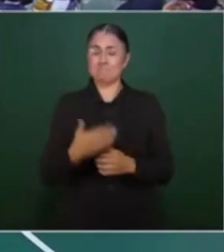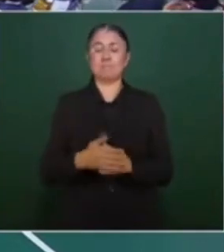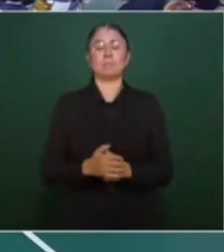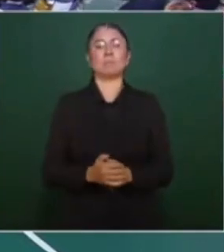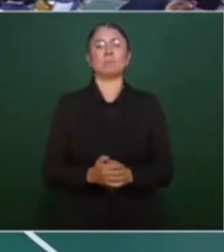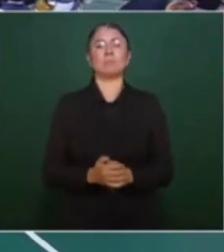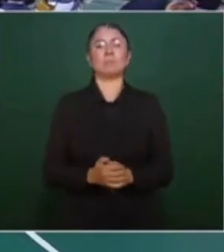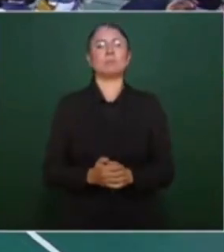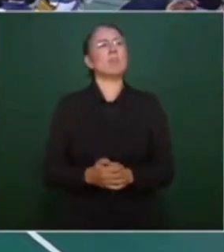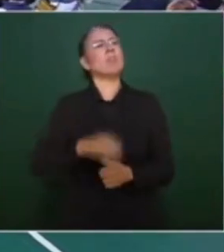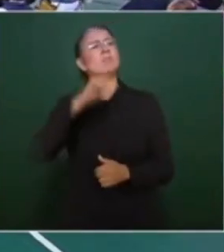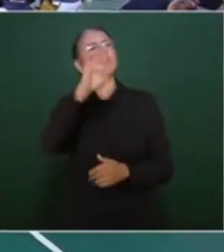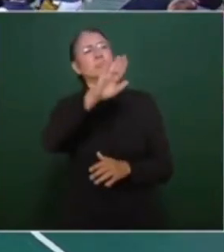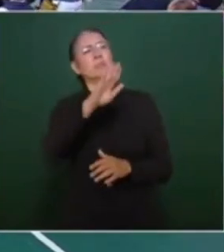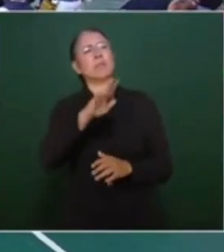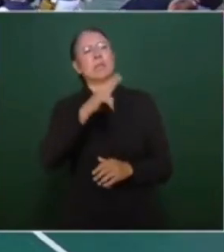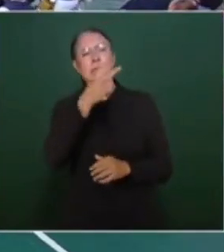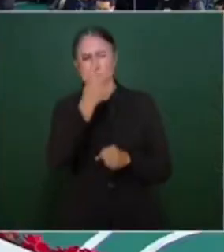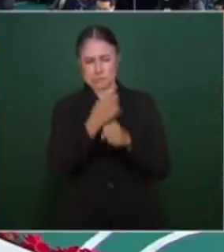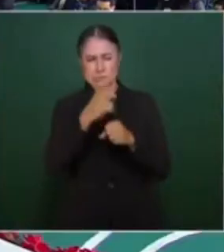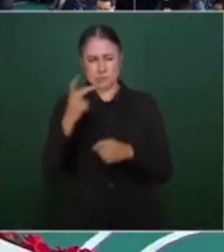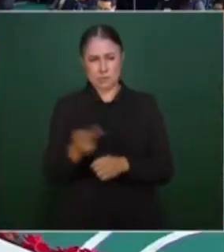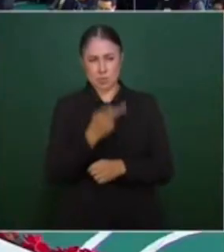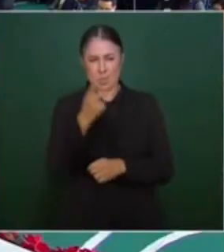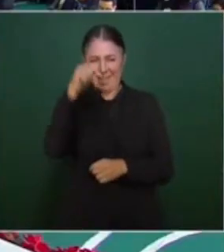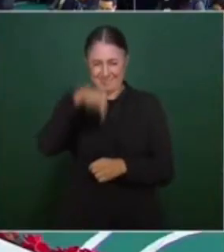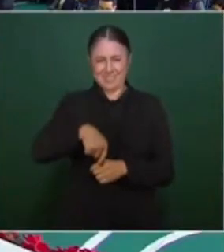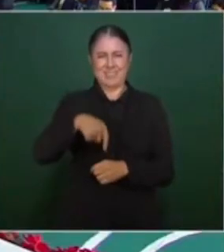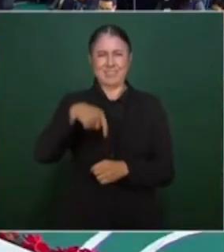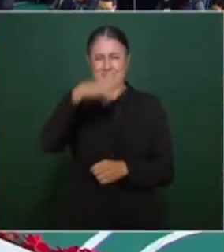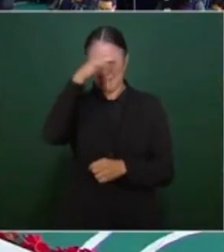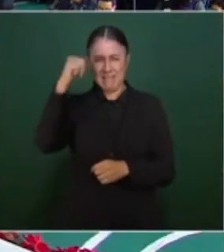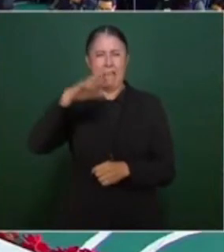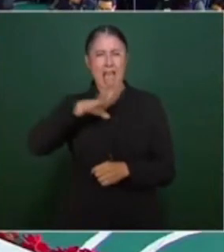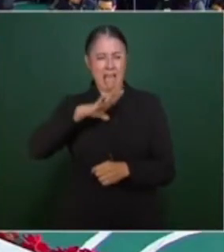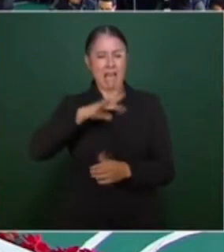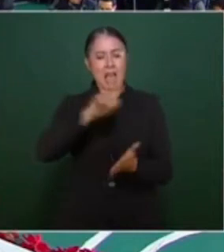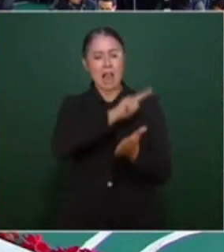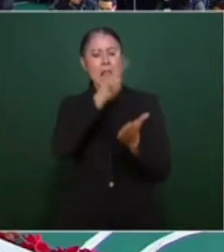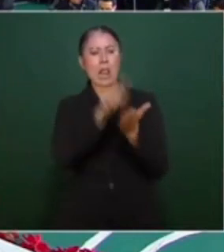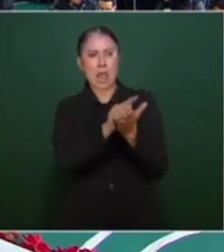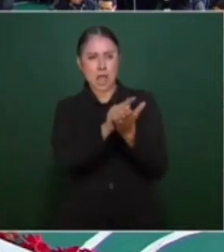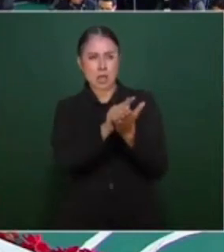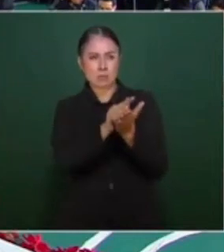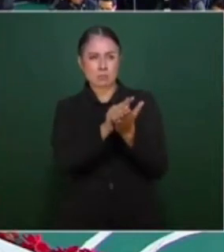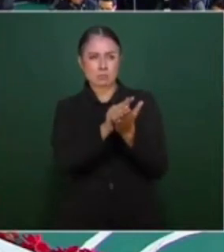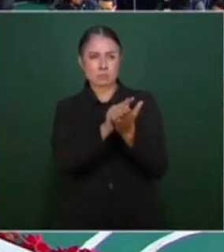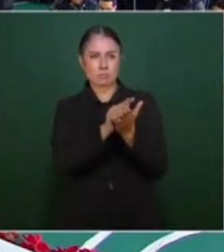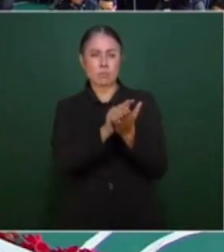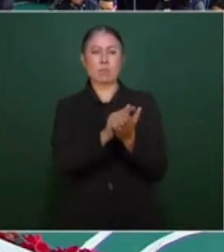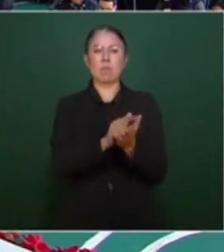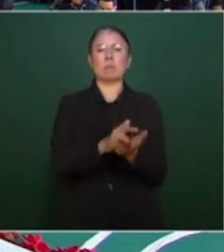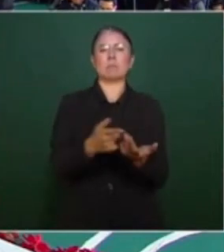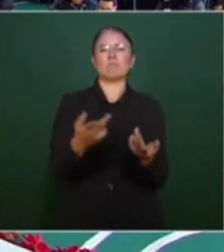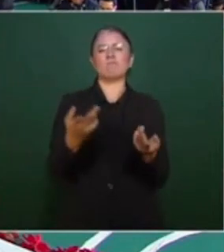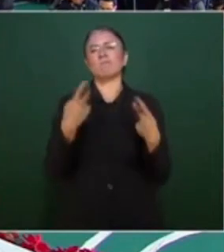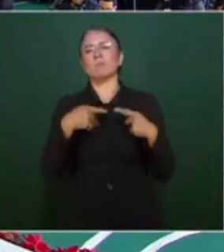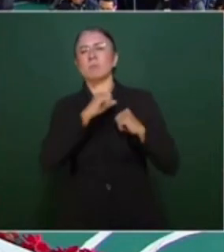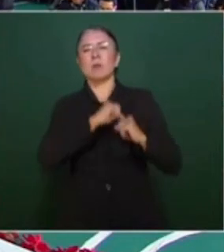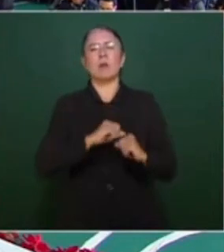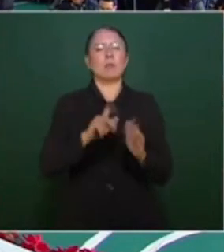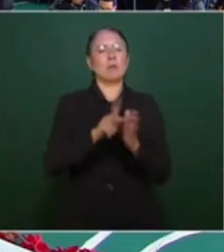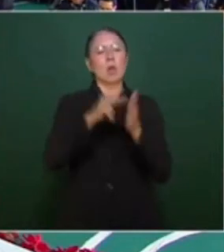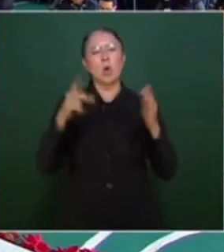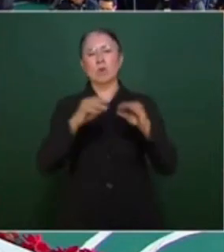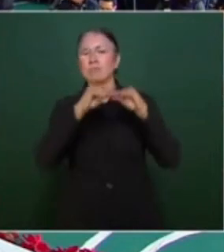en Nayarit tenemos una ley de protección a periodistas. Yo realicé el proyecto y ya está aprobada. Tenemos un